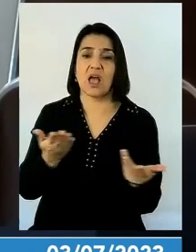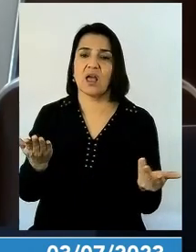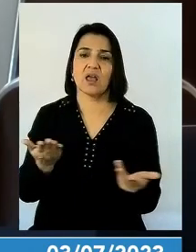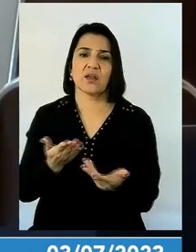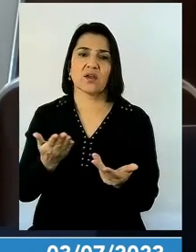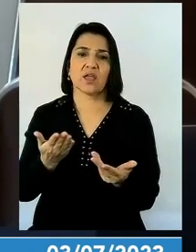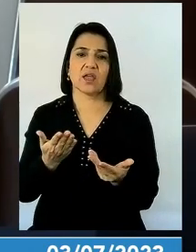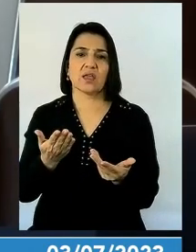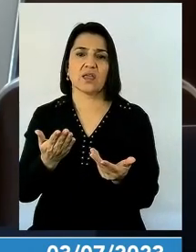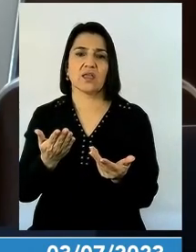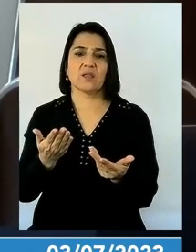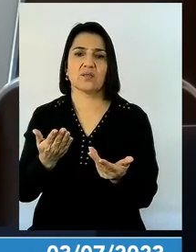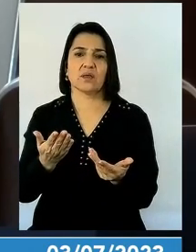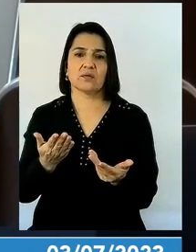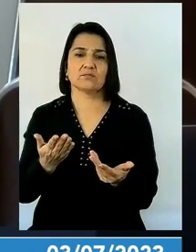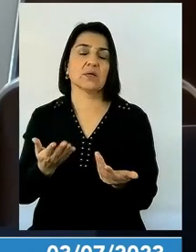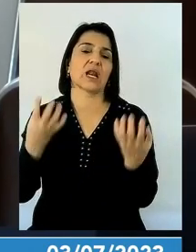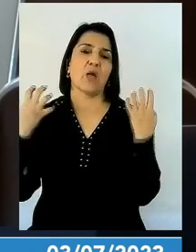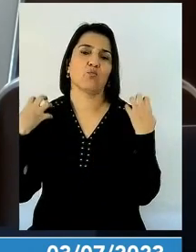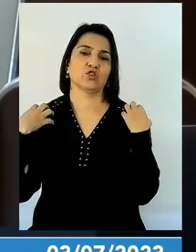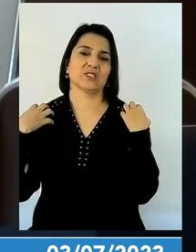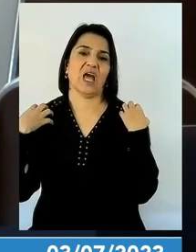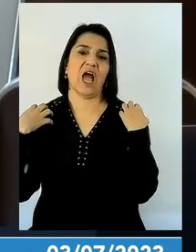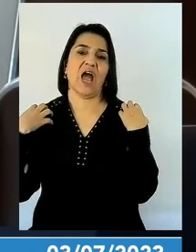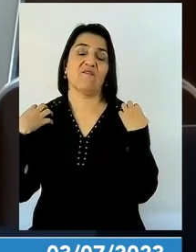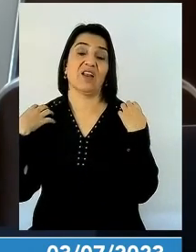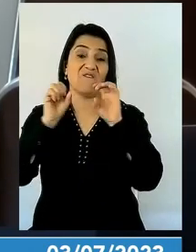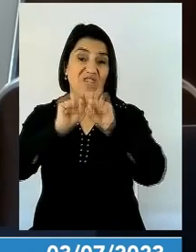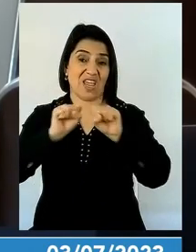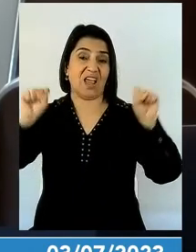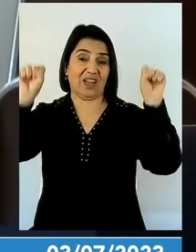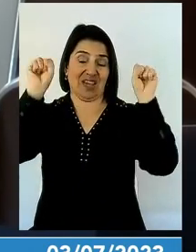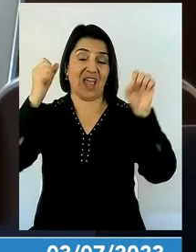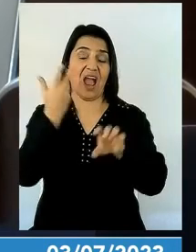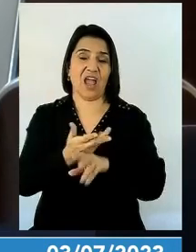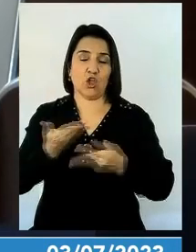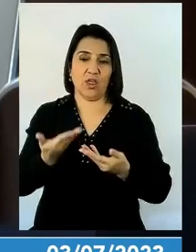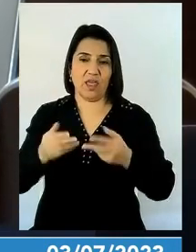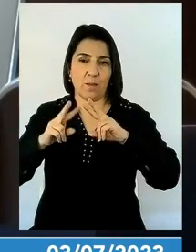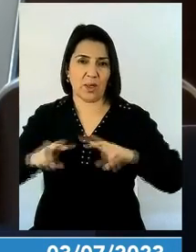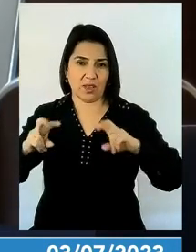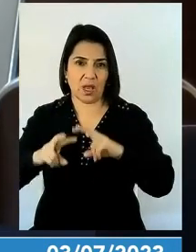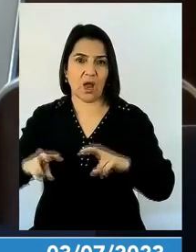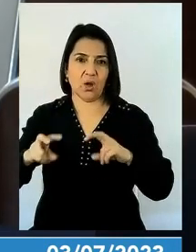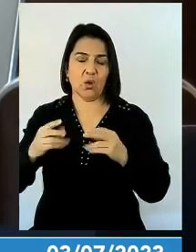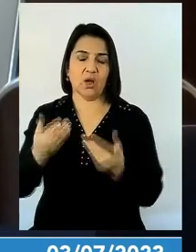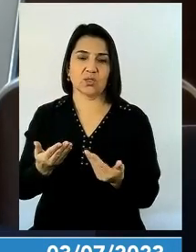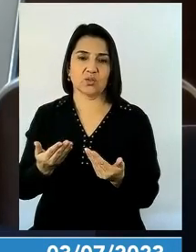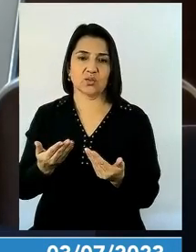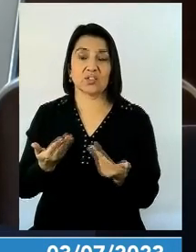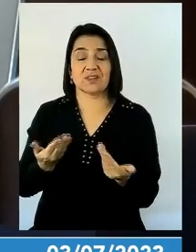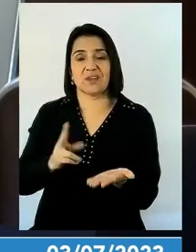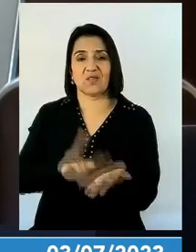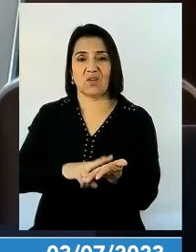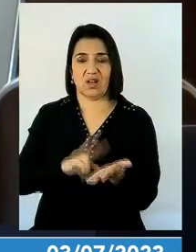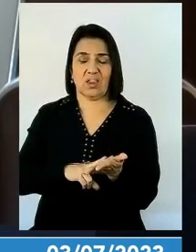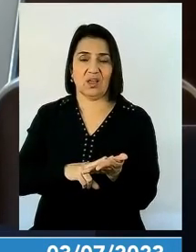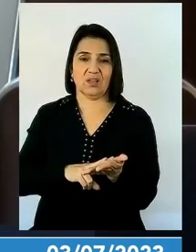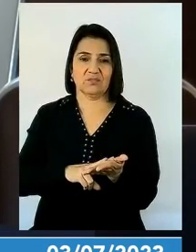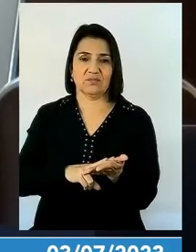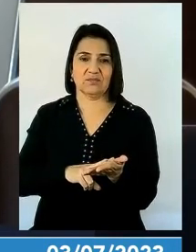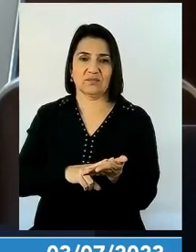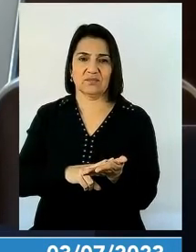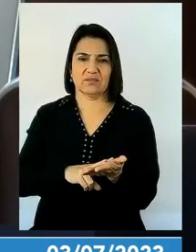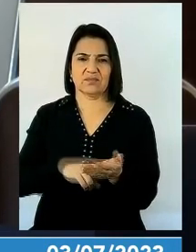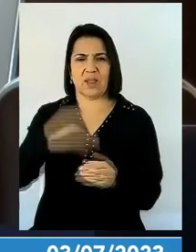Fiscalía. Ahí hay hoy día una investigación y la verdad que deja un muy mal